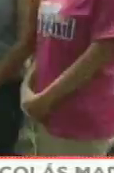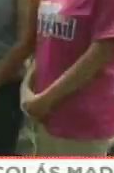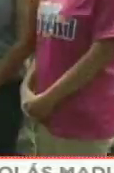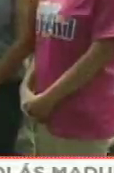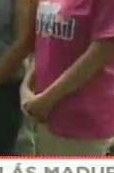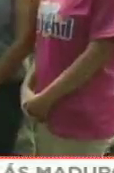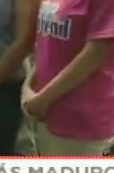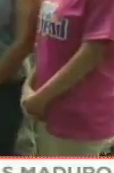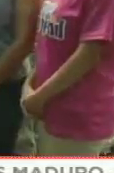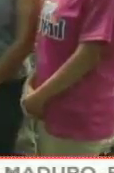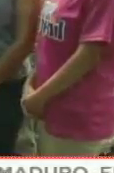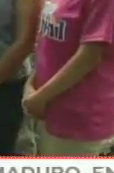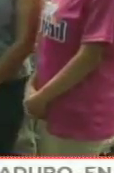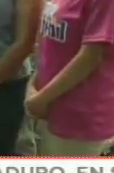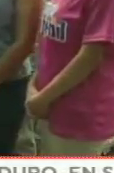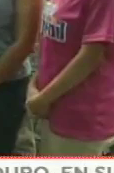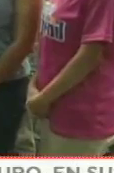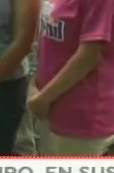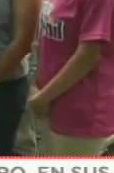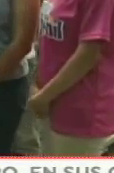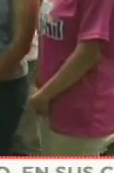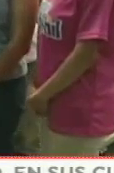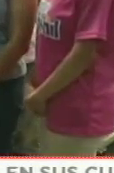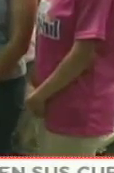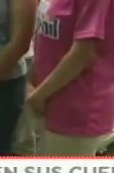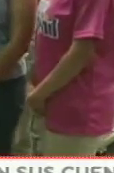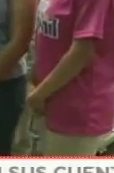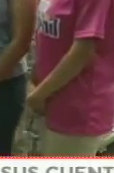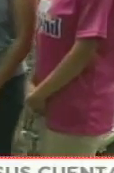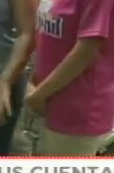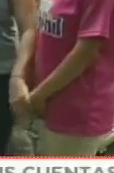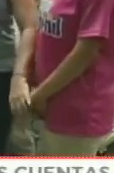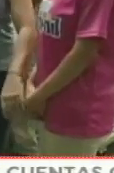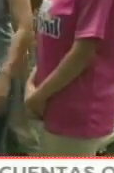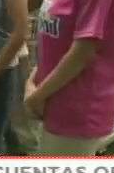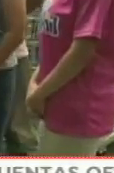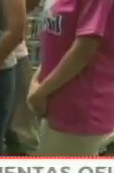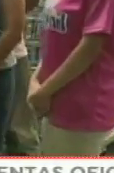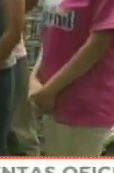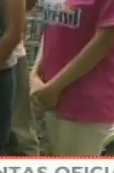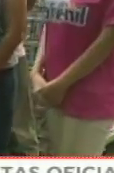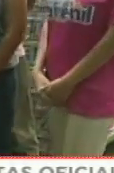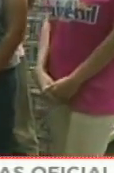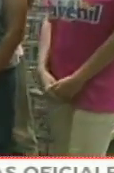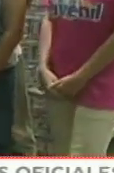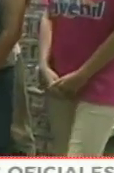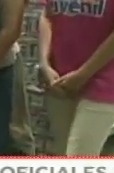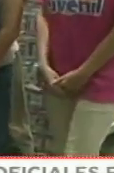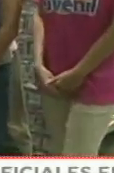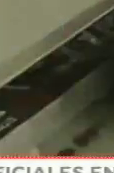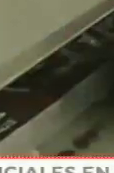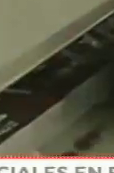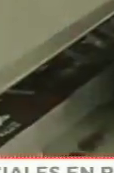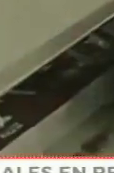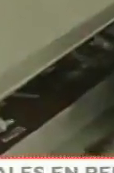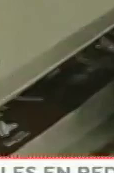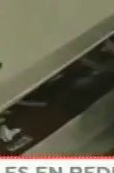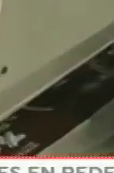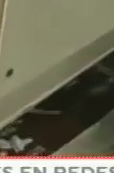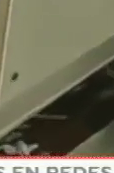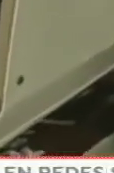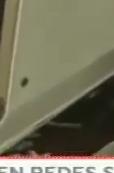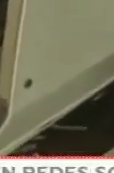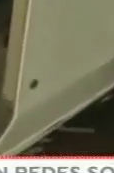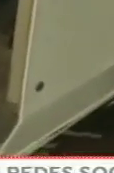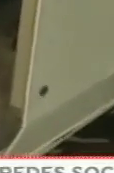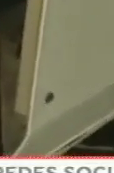informar brevemente, son 160.000 kilos al mes por lo menos que se producen en esta planta, una meta a nivel nacional de 2 millones